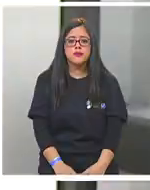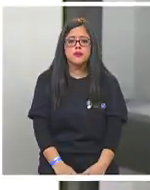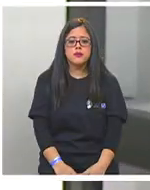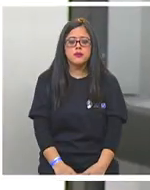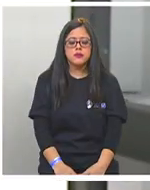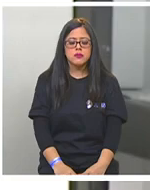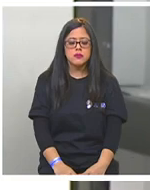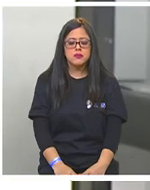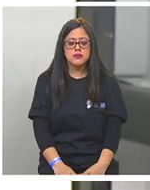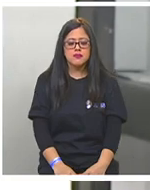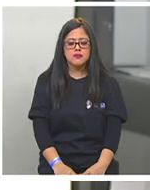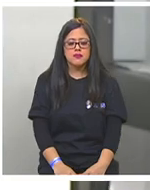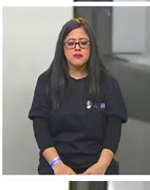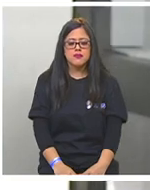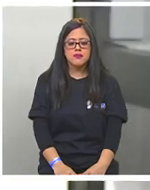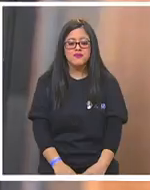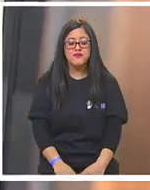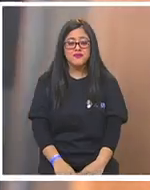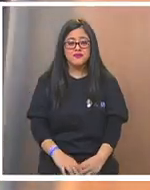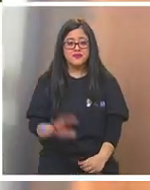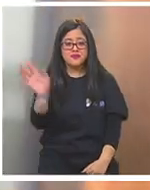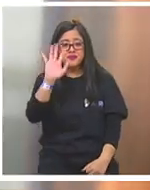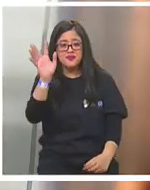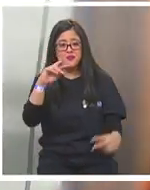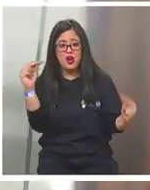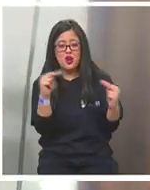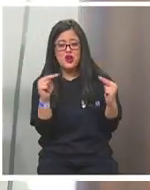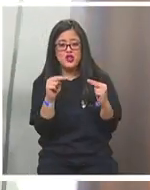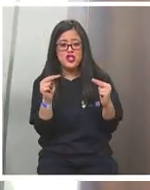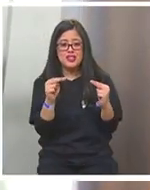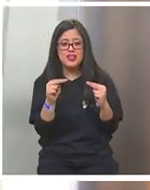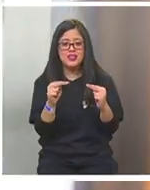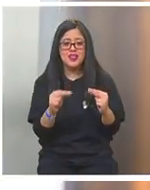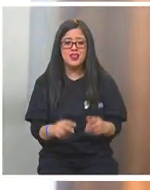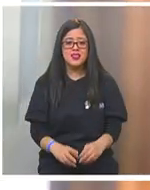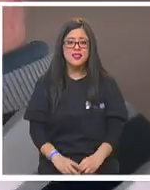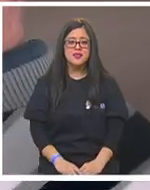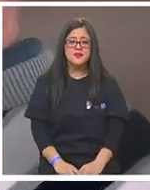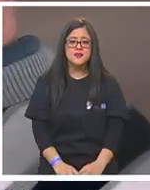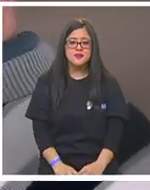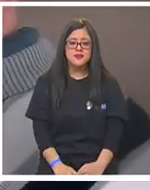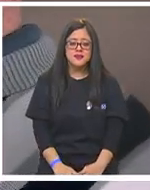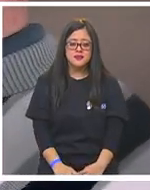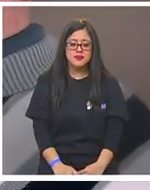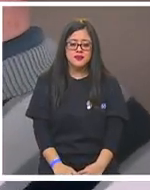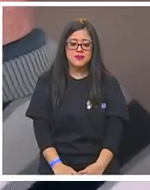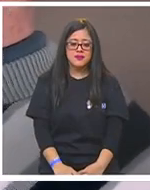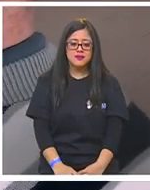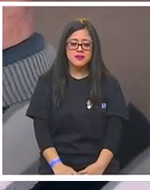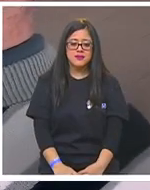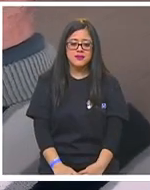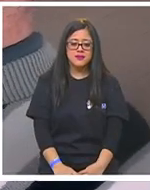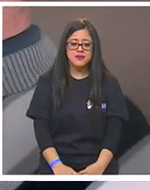¿Me conociste? Si sus ojos hablaran, seguramente.